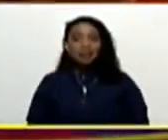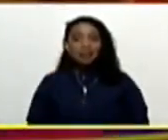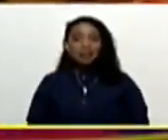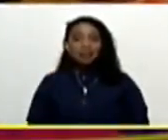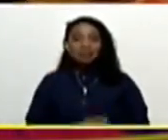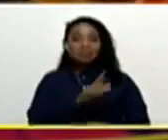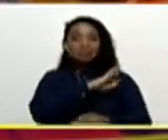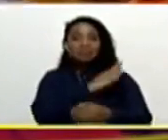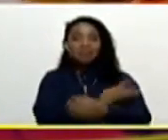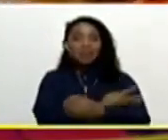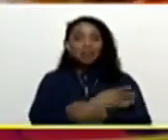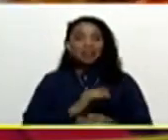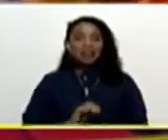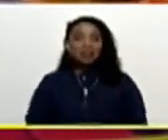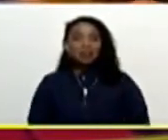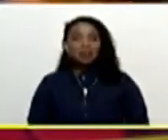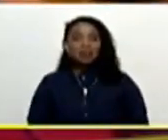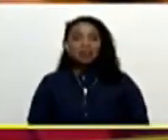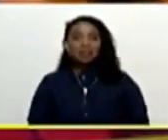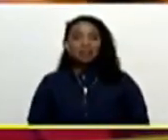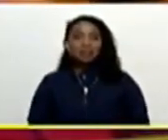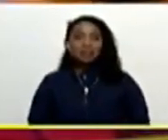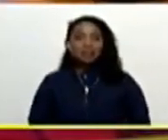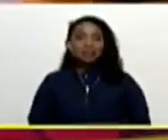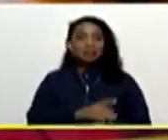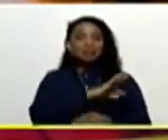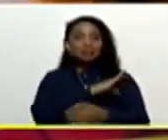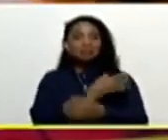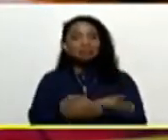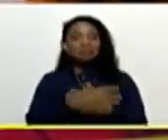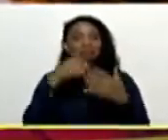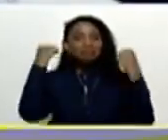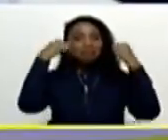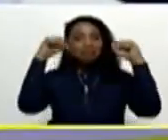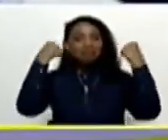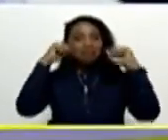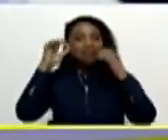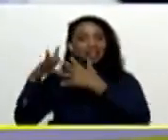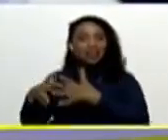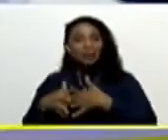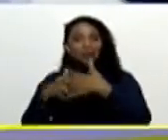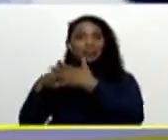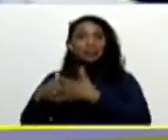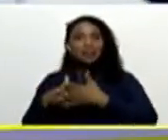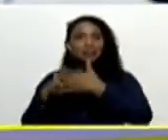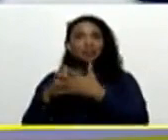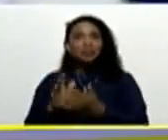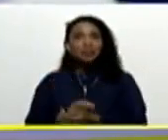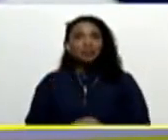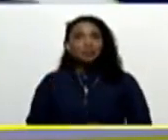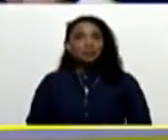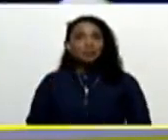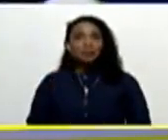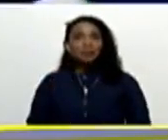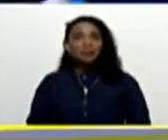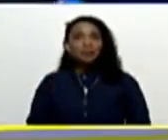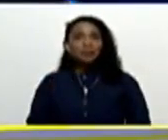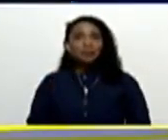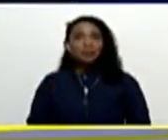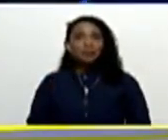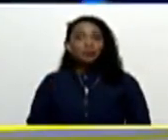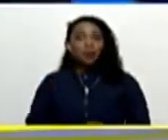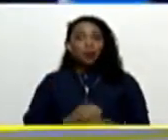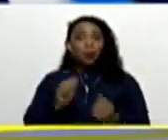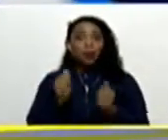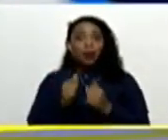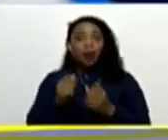fuerzas Somoza, las fuerzas entrenadas en los Estados Unidos de Norteamérica, con armas entregadas por los